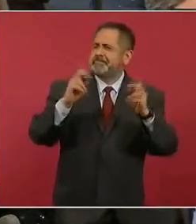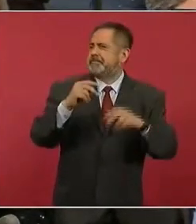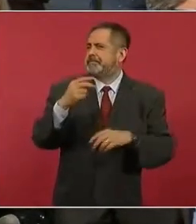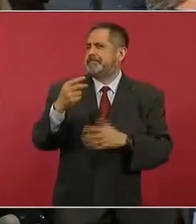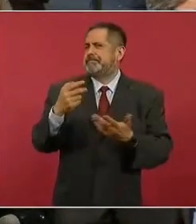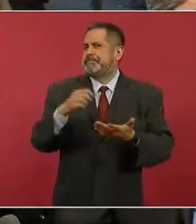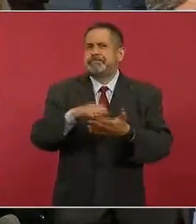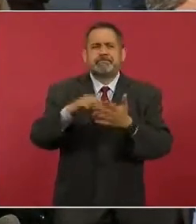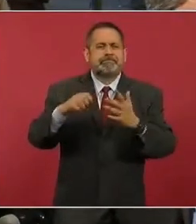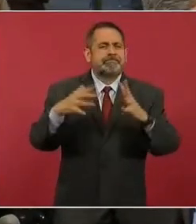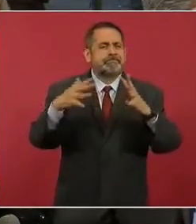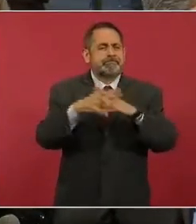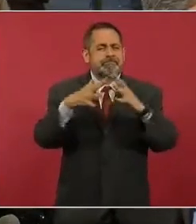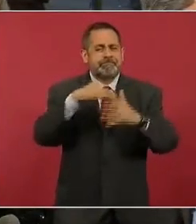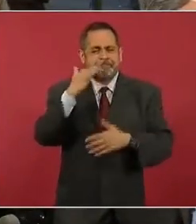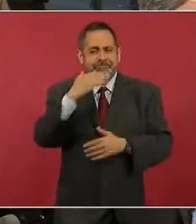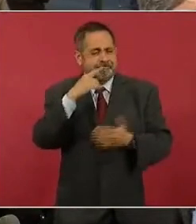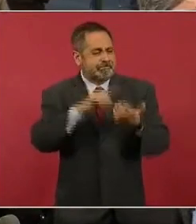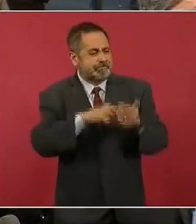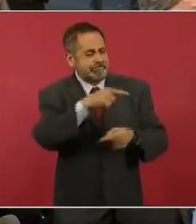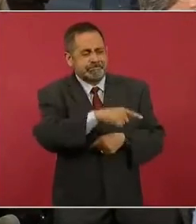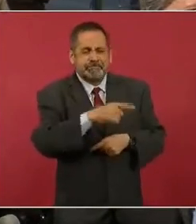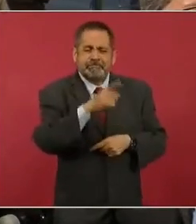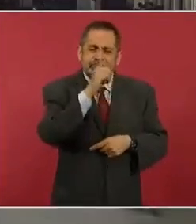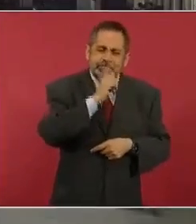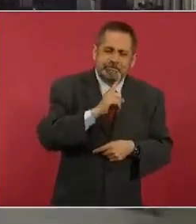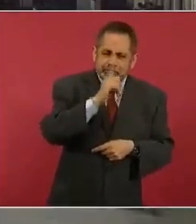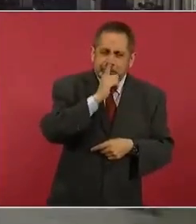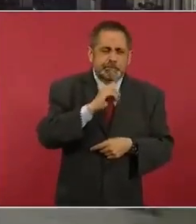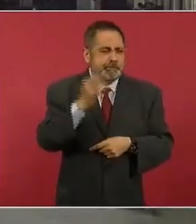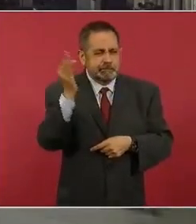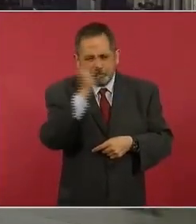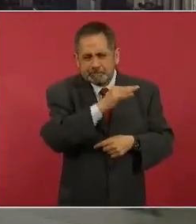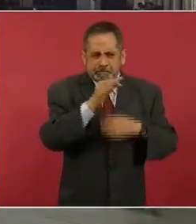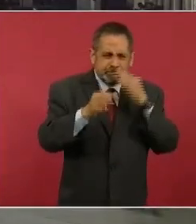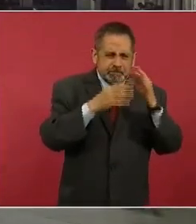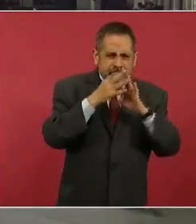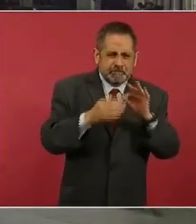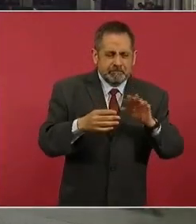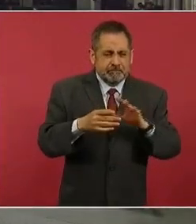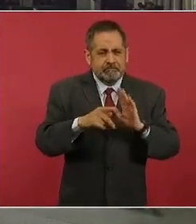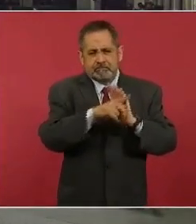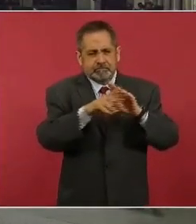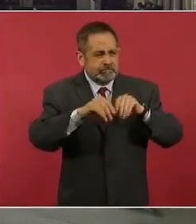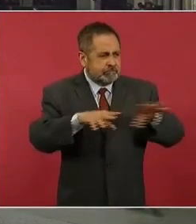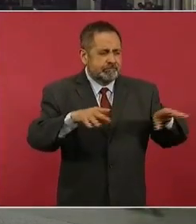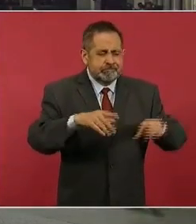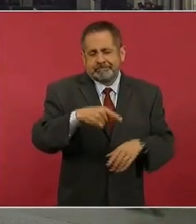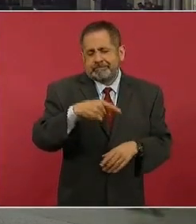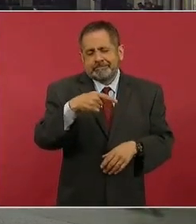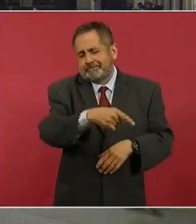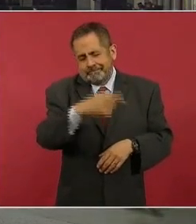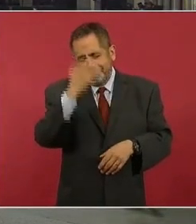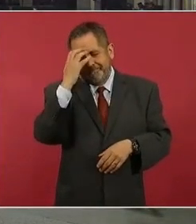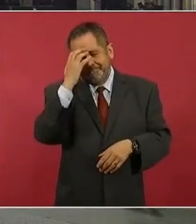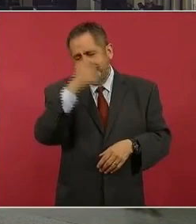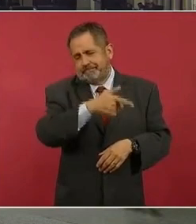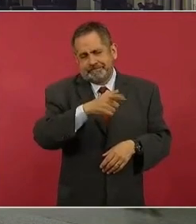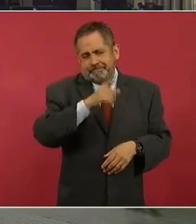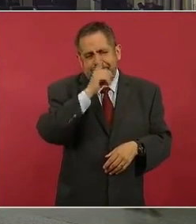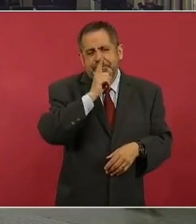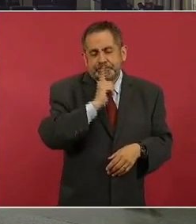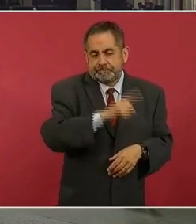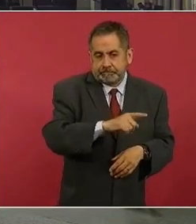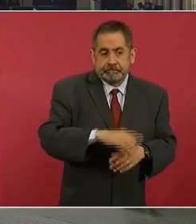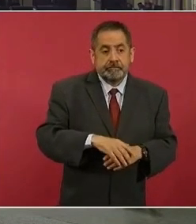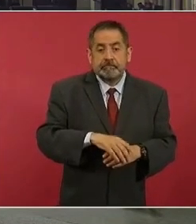tema de mentiras, fake news, cosas que ya se han aclarado, no solamente aquí, sino periodísticamente hablando. Y esto